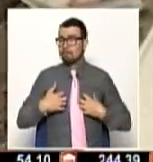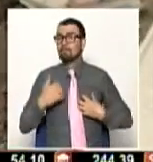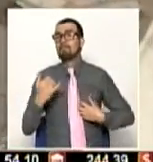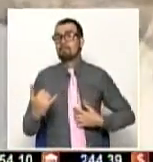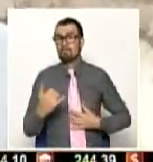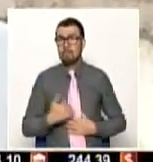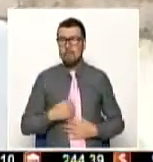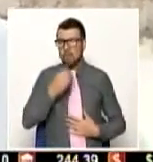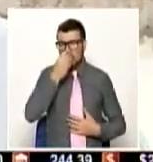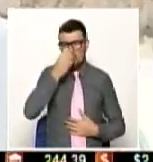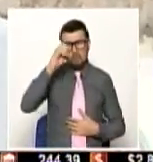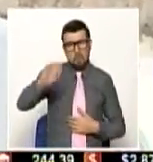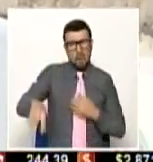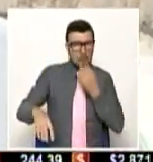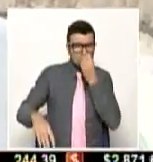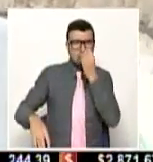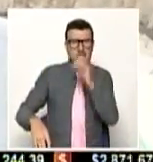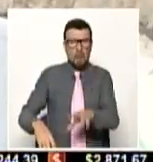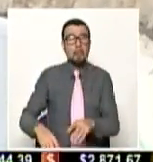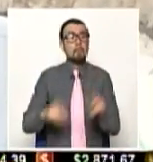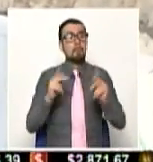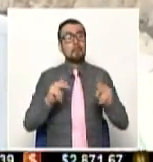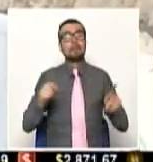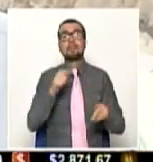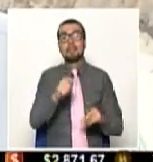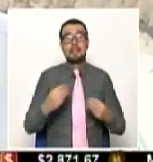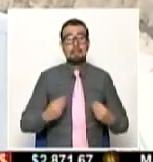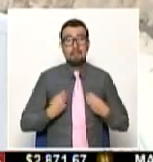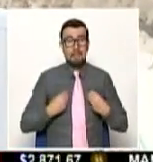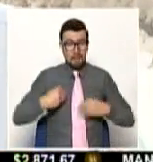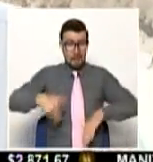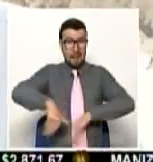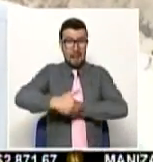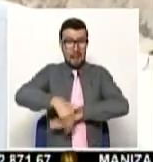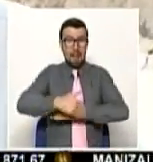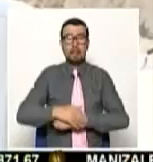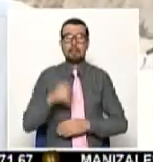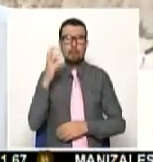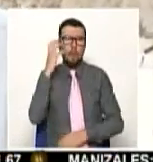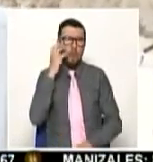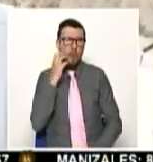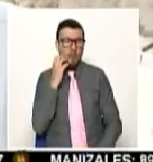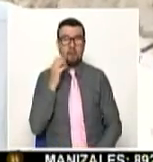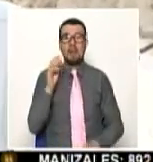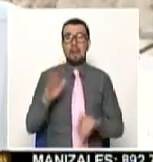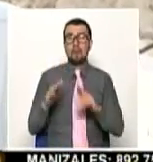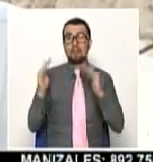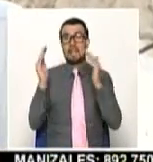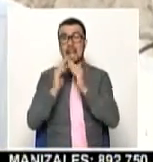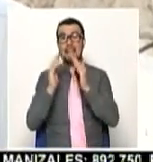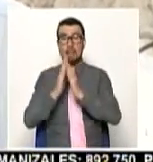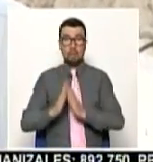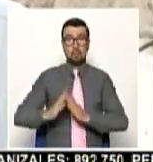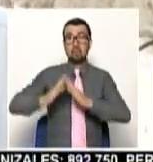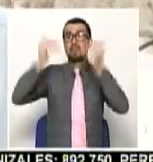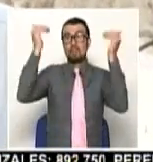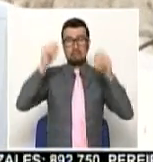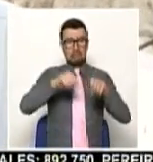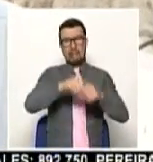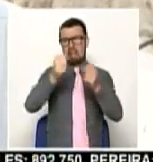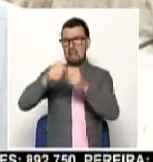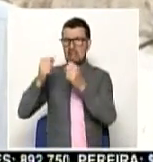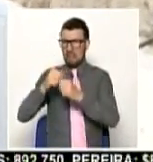Las basuras, los habitantes de la calle, robos, destechamiento de las casas de nosotros, de todo el